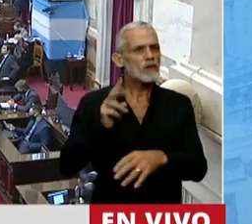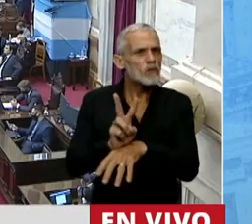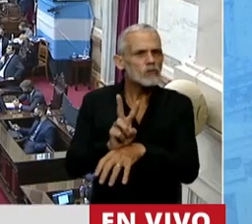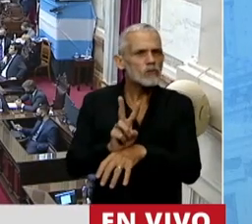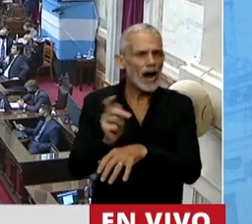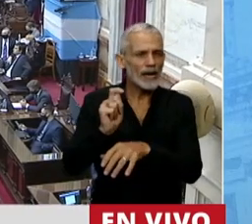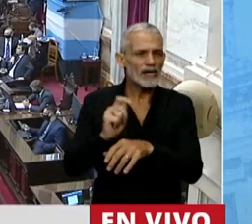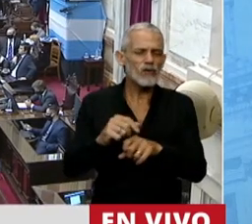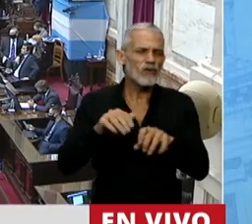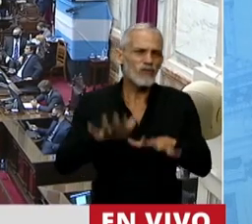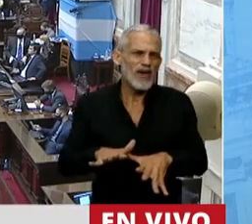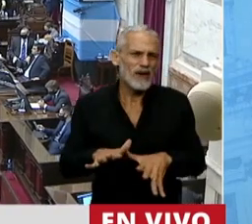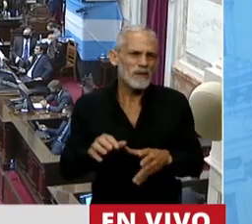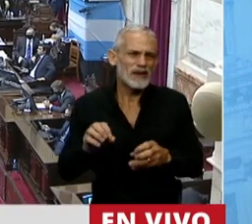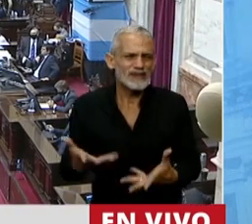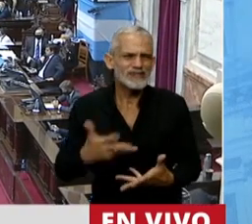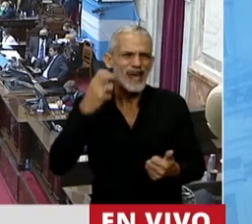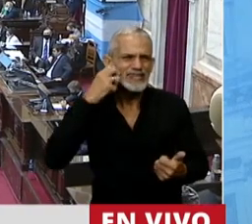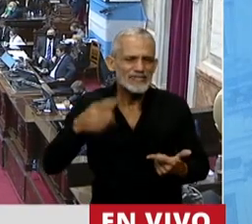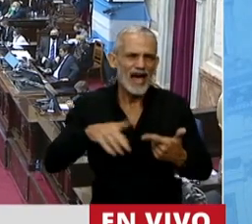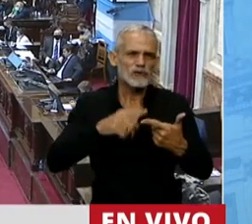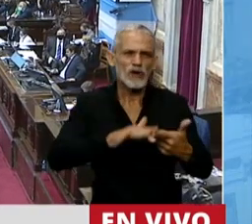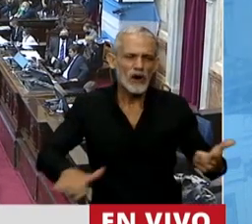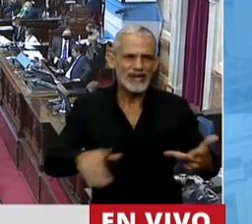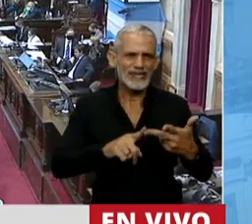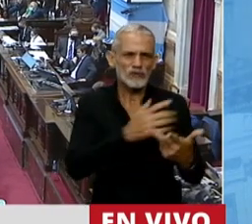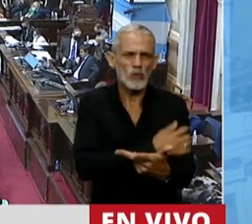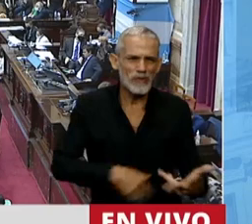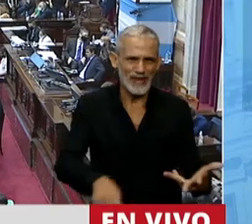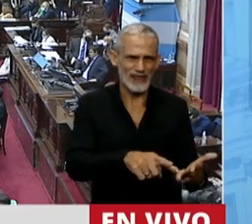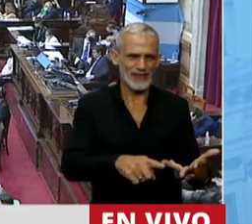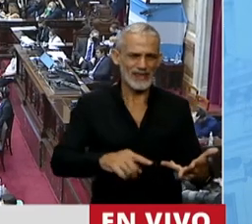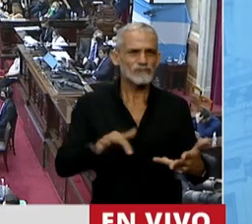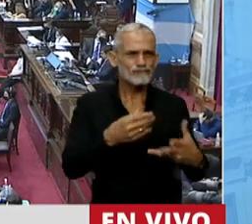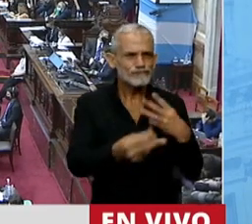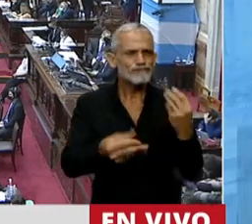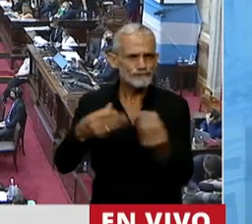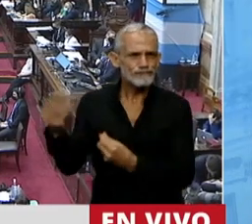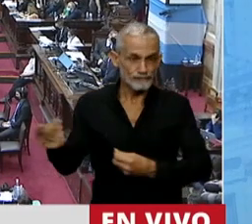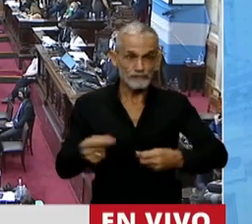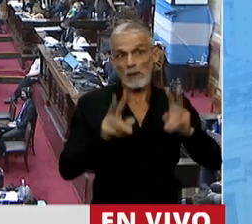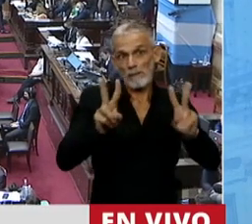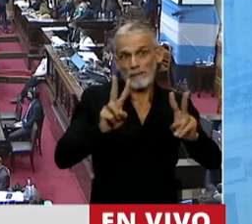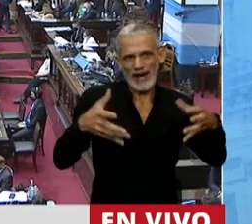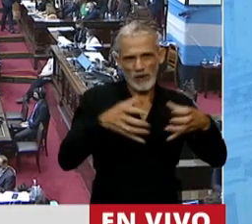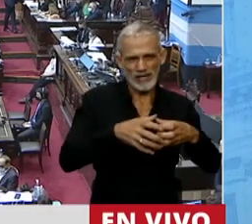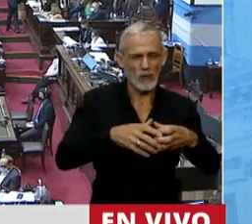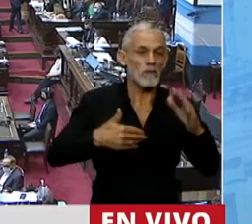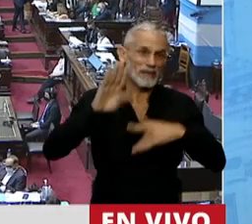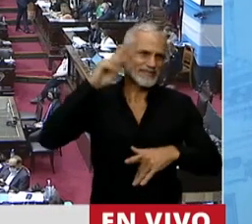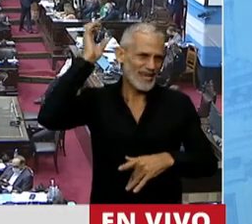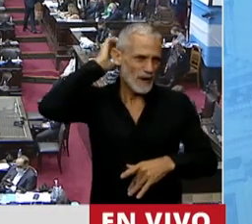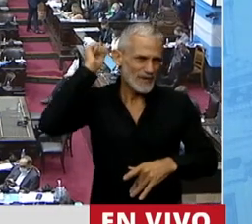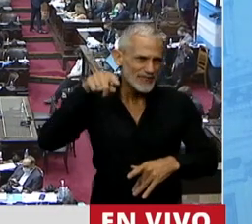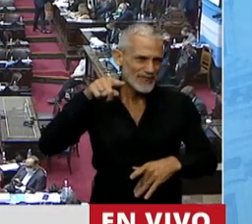proteger a los más débiles, a los ancianos, a los niños, a los humildes. Las obras del peronismo y en especial de Evita